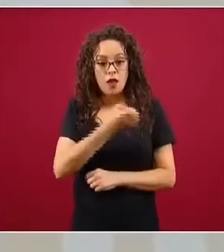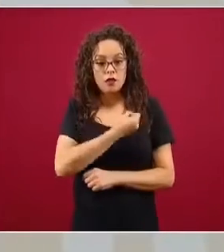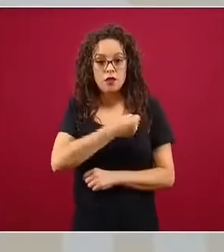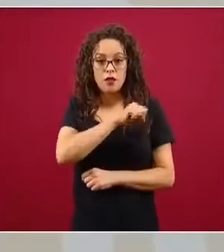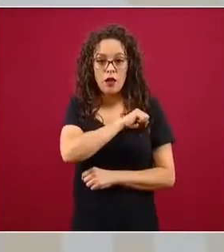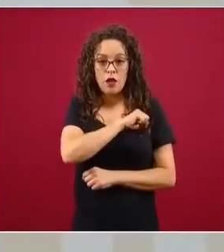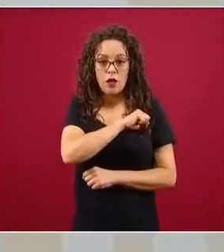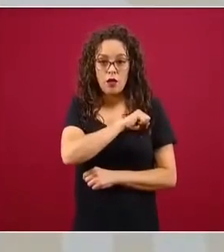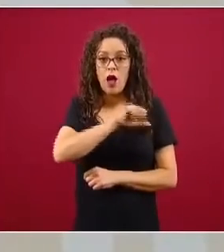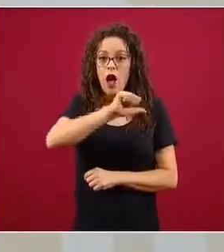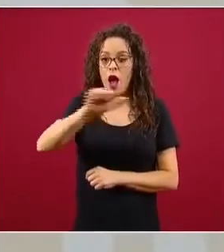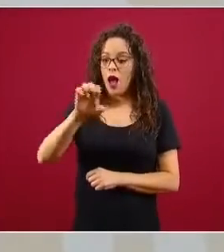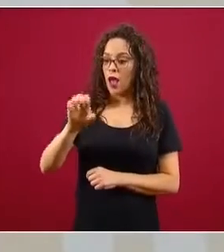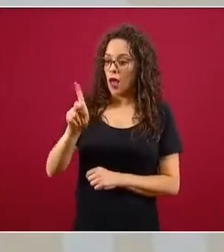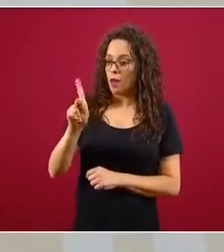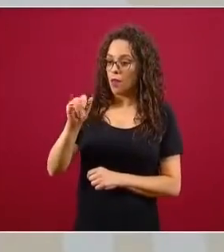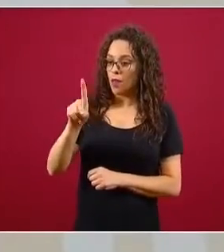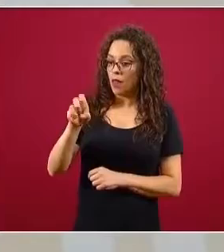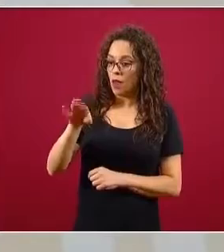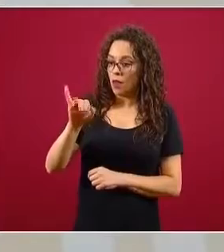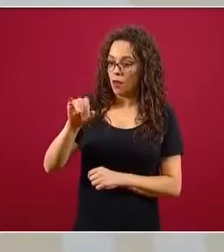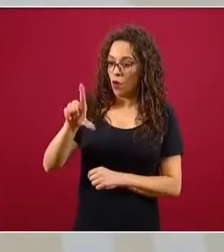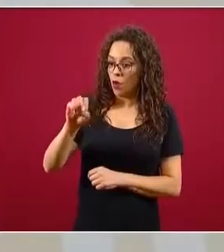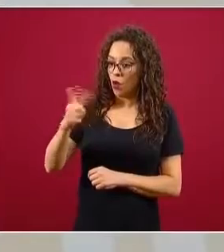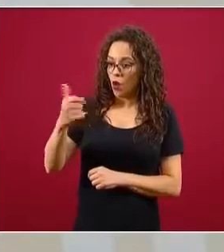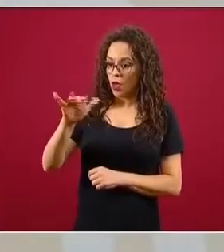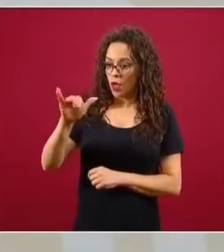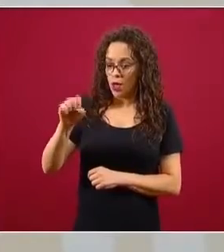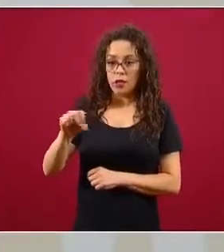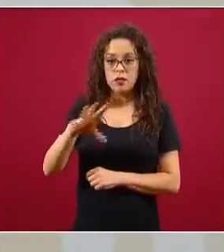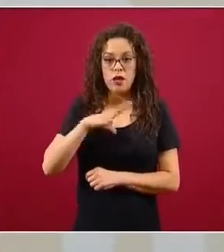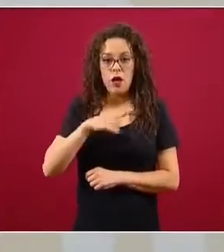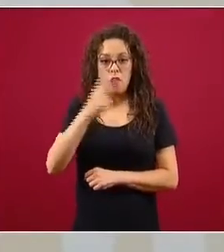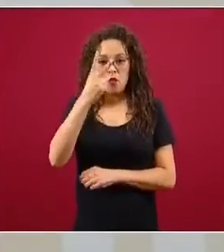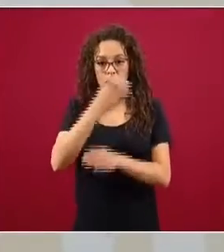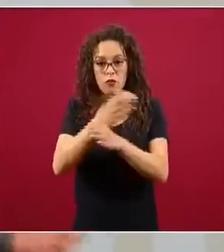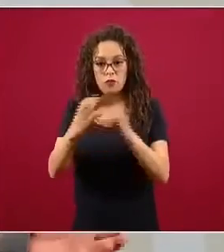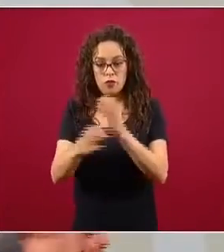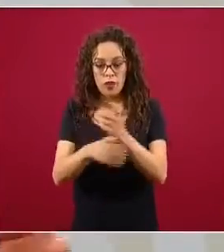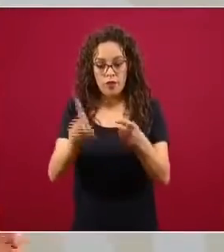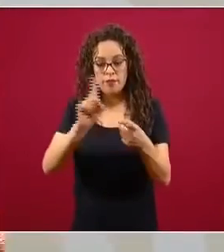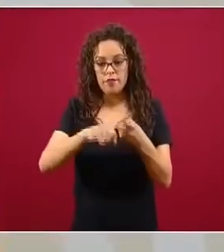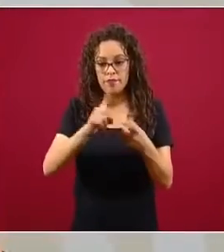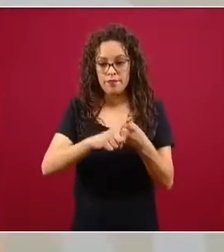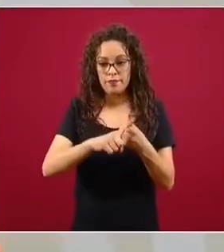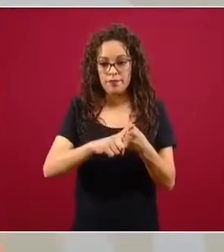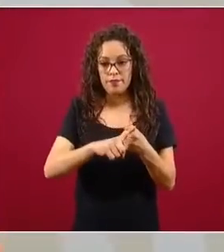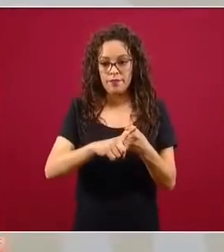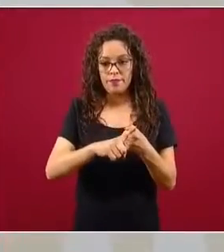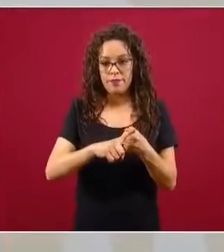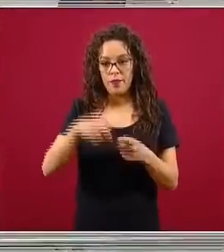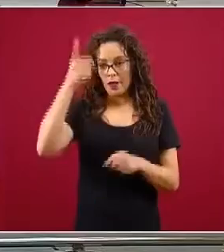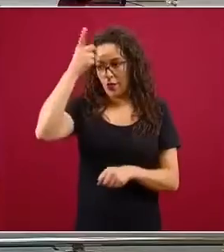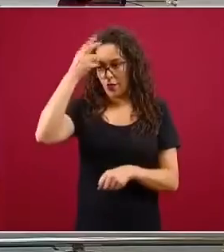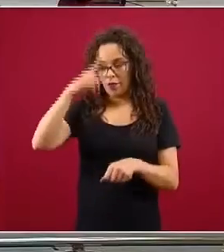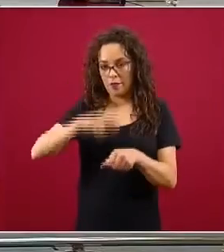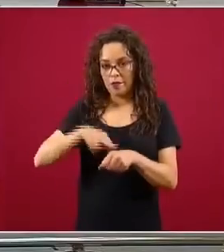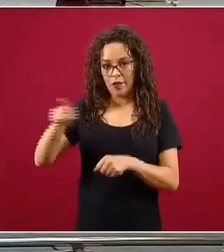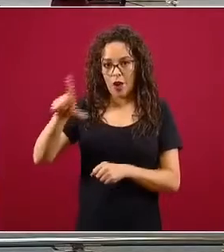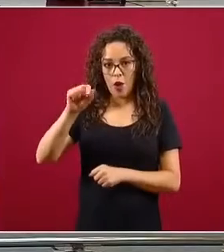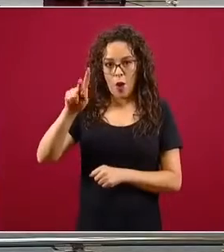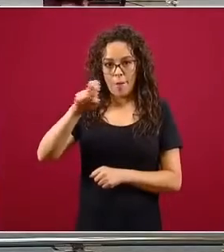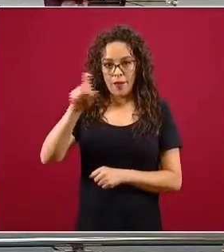Y existen dos pronunciamientos formales del centro que hoy dirige el doctor López Ridaura